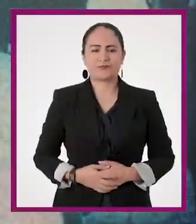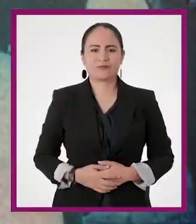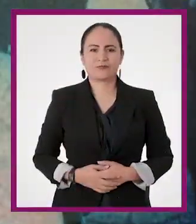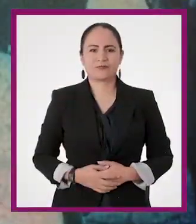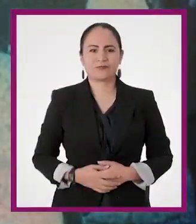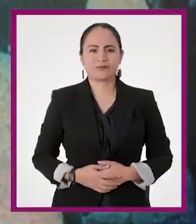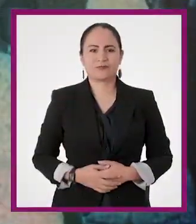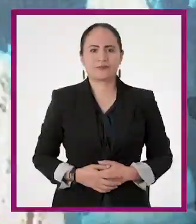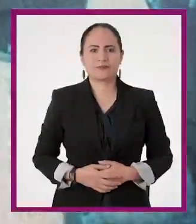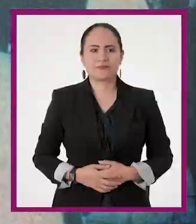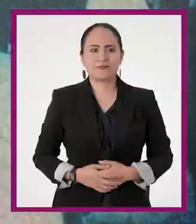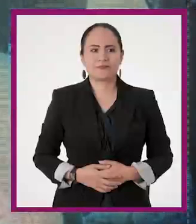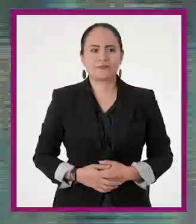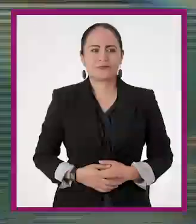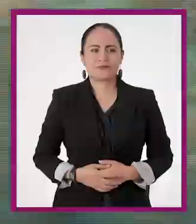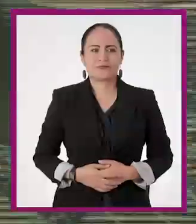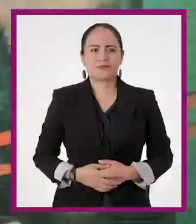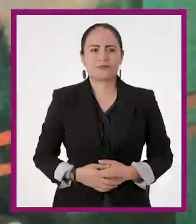ay, ay,